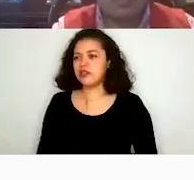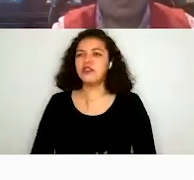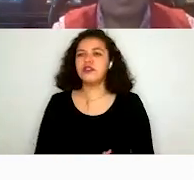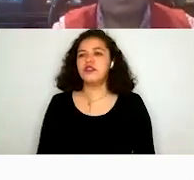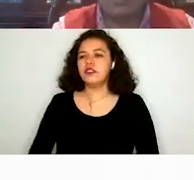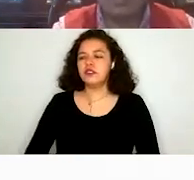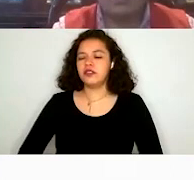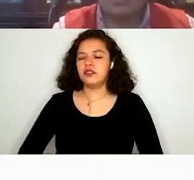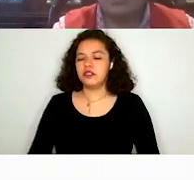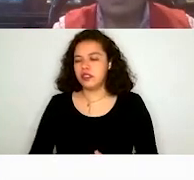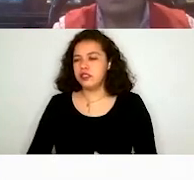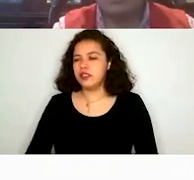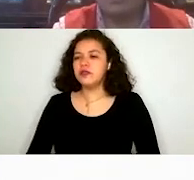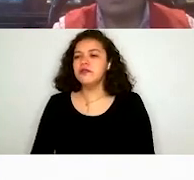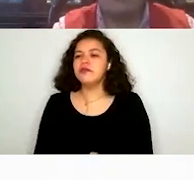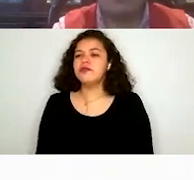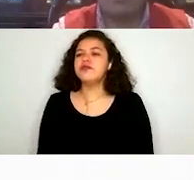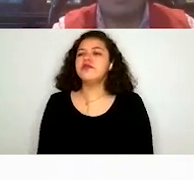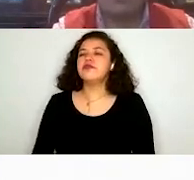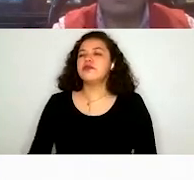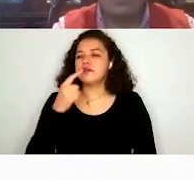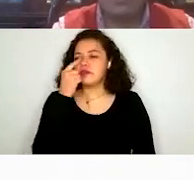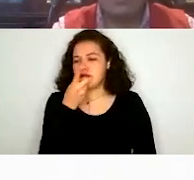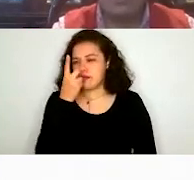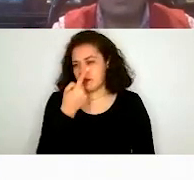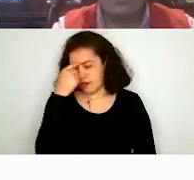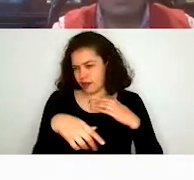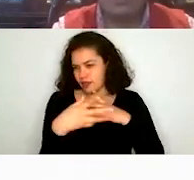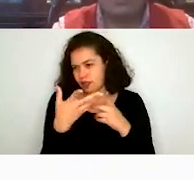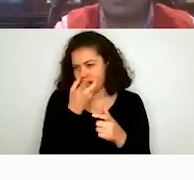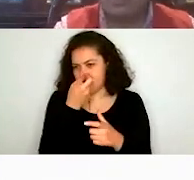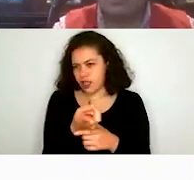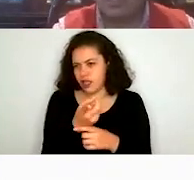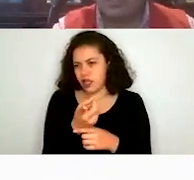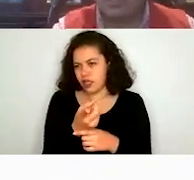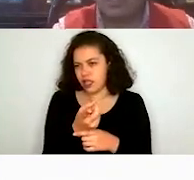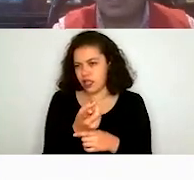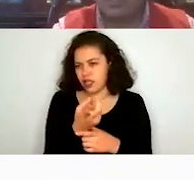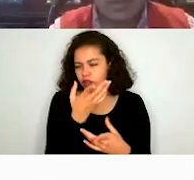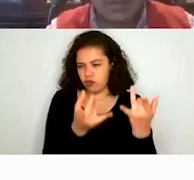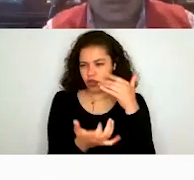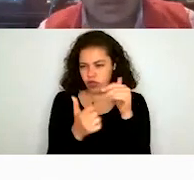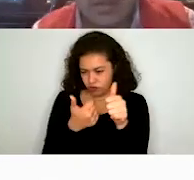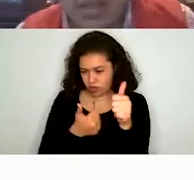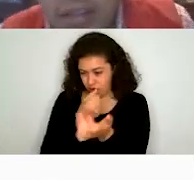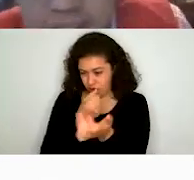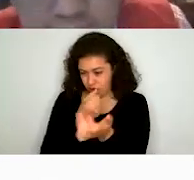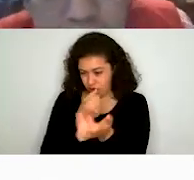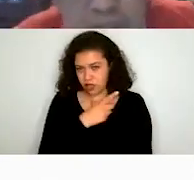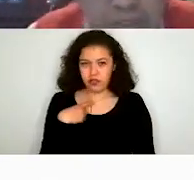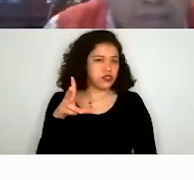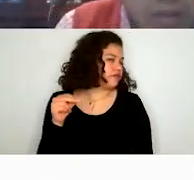como bien lo mencionan aquí los términos de referencia, pues no estamos obligados a colocar retardante al fuego en nuestras instalaciones. Entonces,